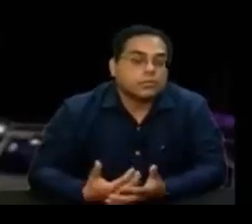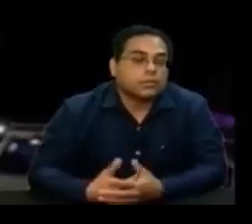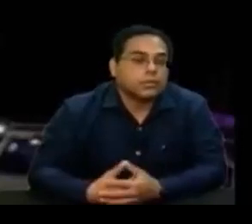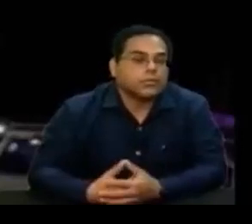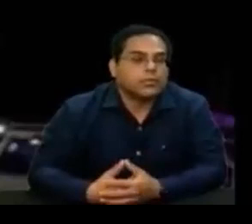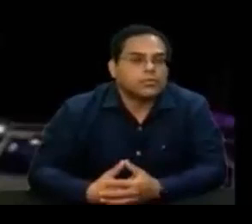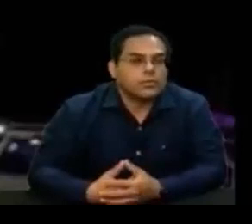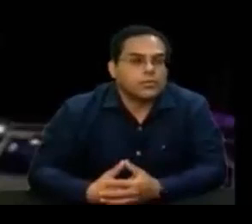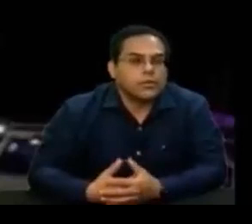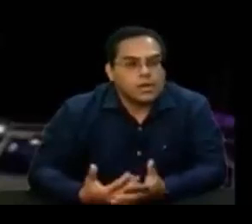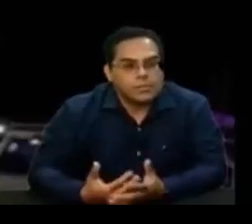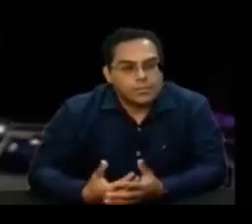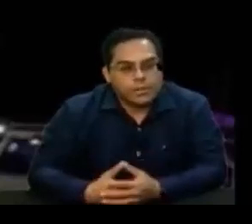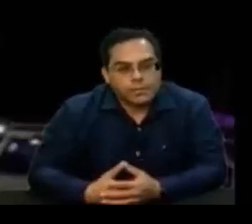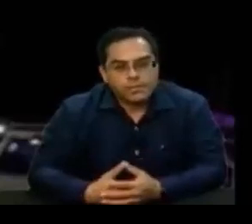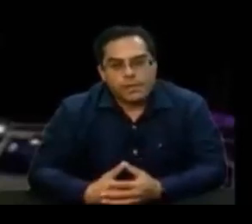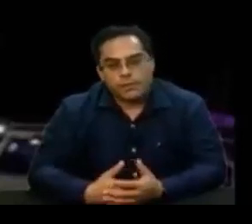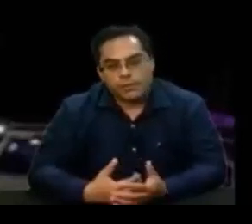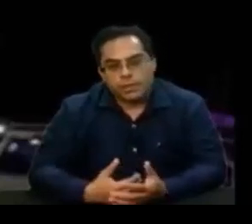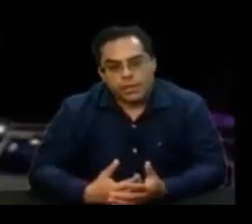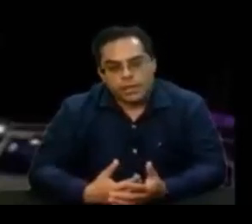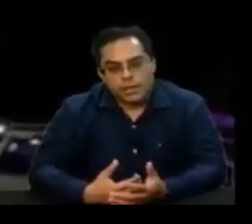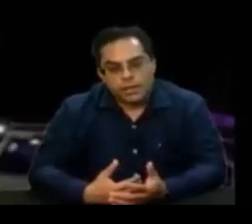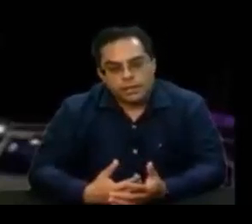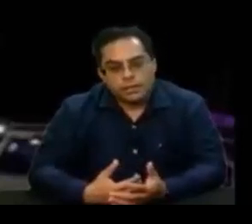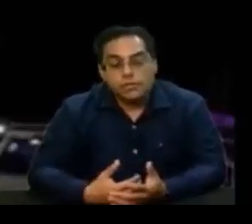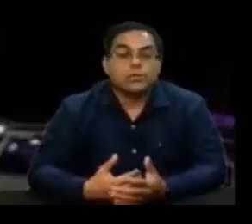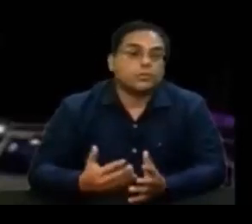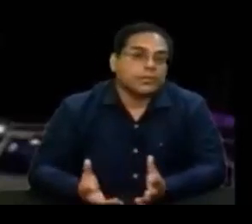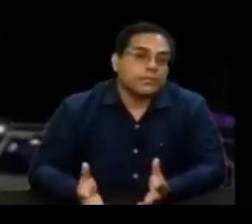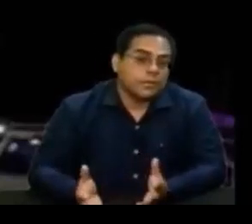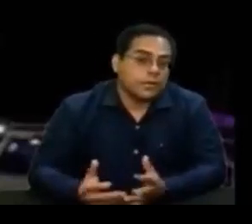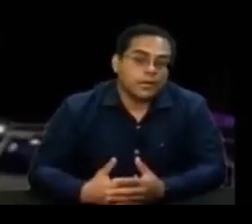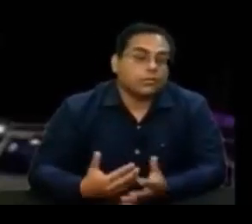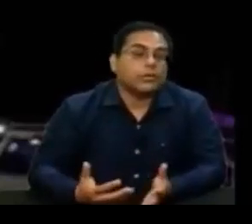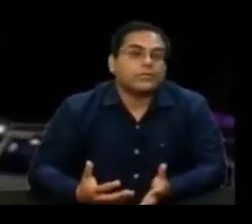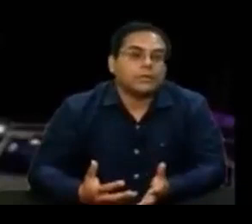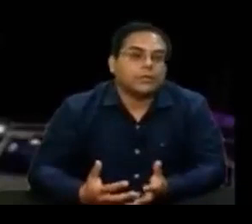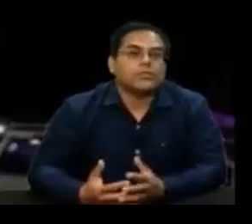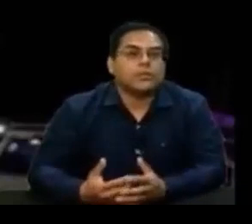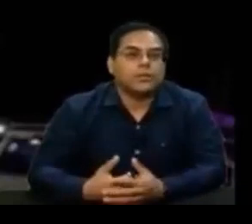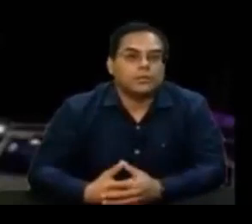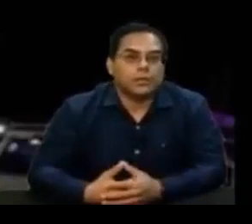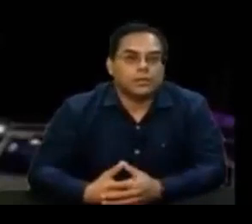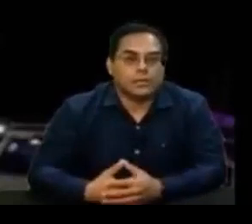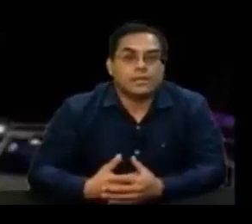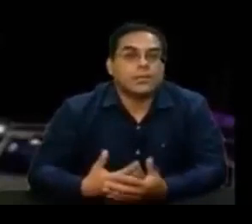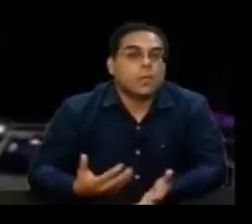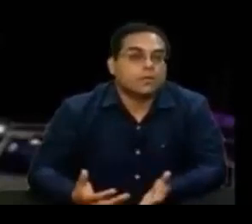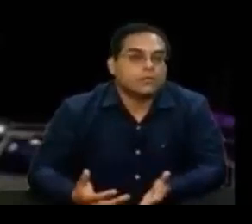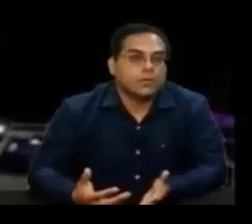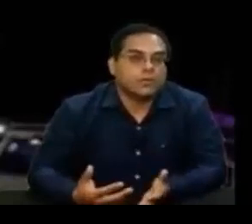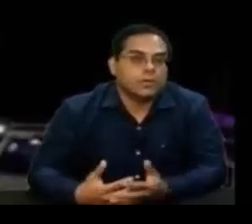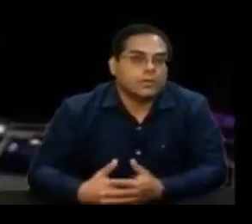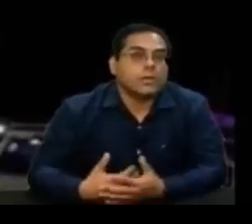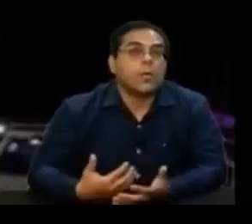mencionó un tratamiento conservador. ¿Por qué? Porque no les mencionaba que no todas las fracturas son quirúrgicas. Hay que saber cuándo